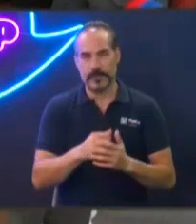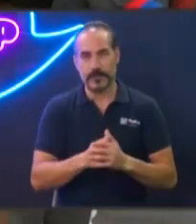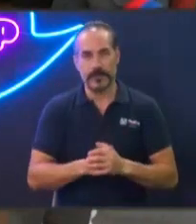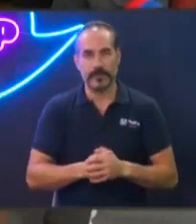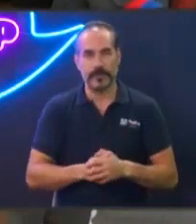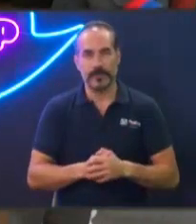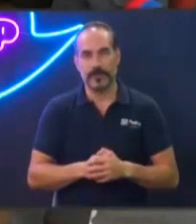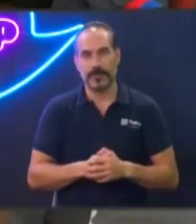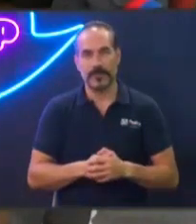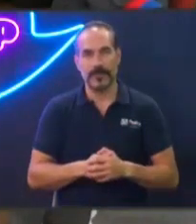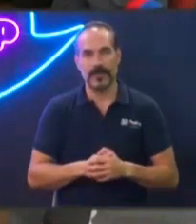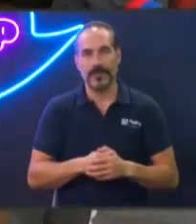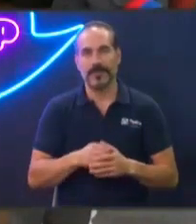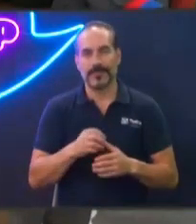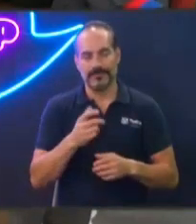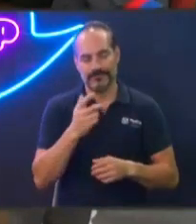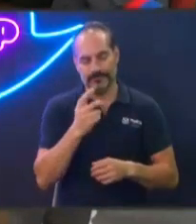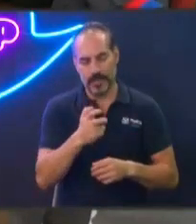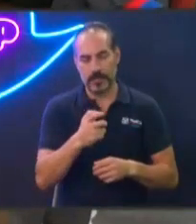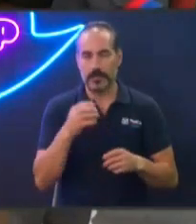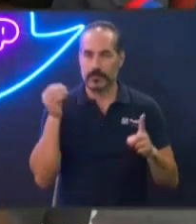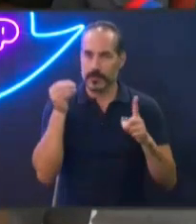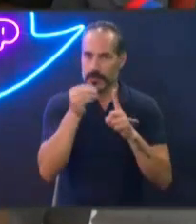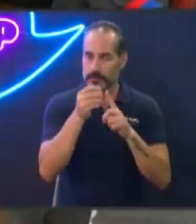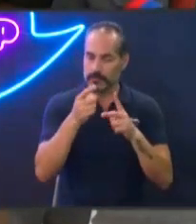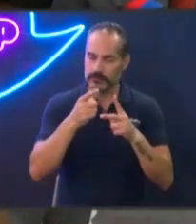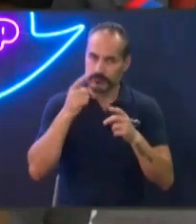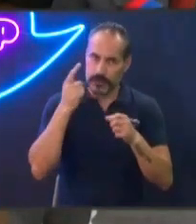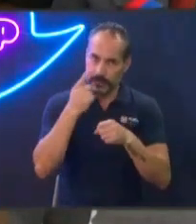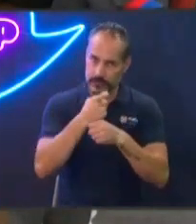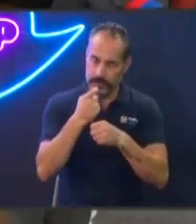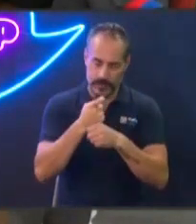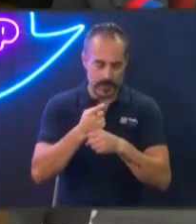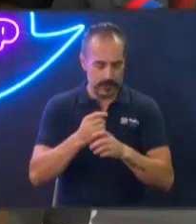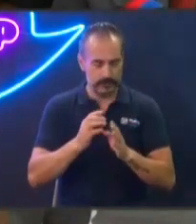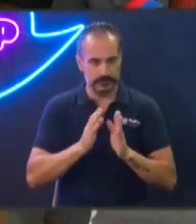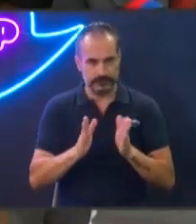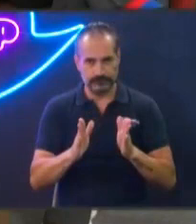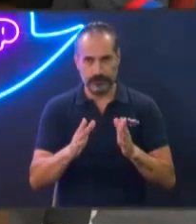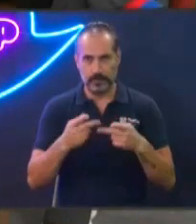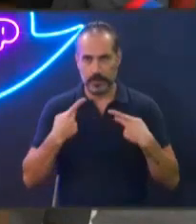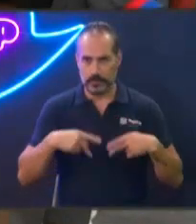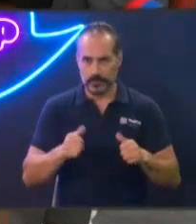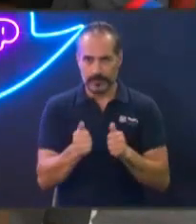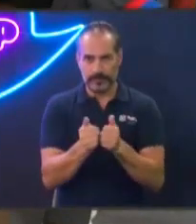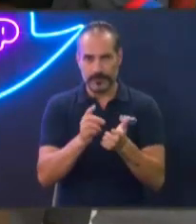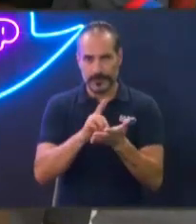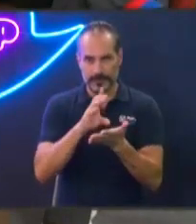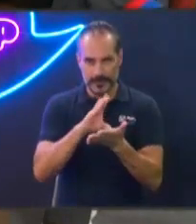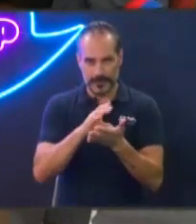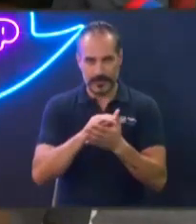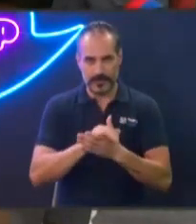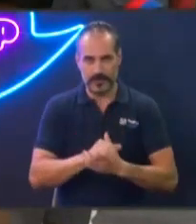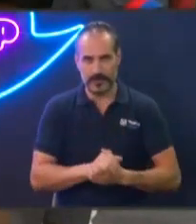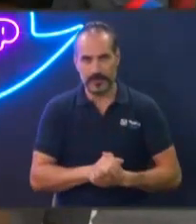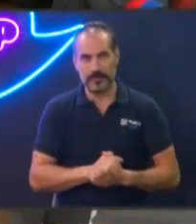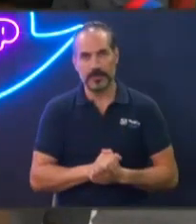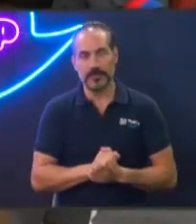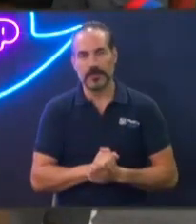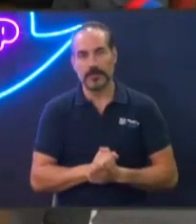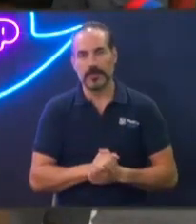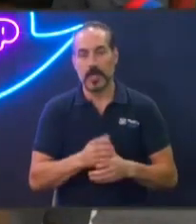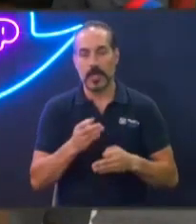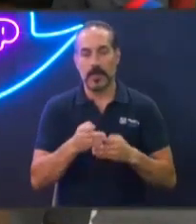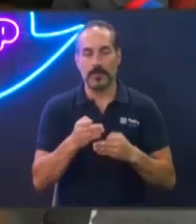es su principal este objetivo no entonces por eso eh lo que comentabas Gabi no este no se les había acercado